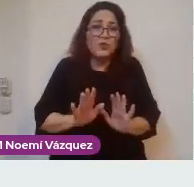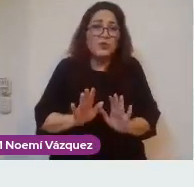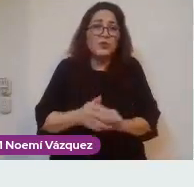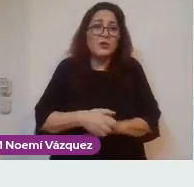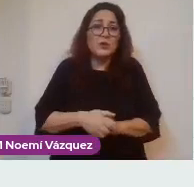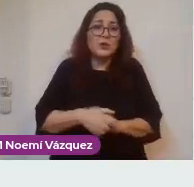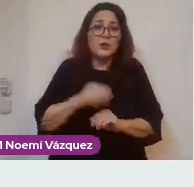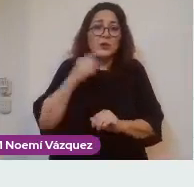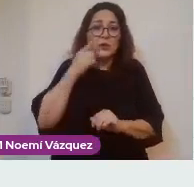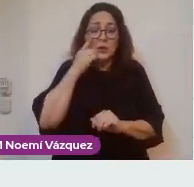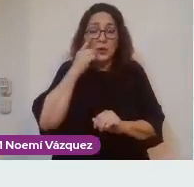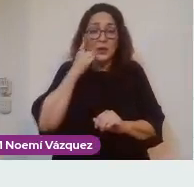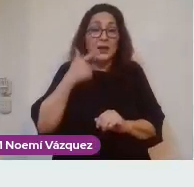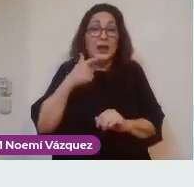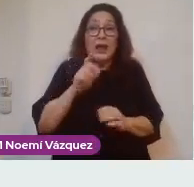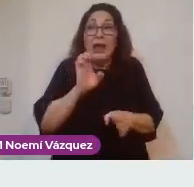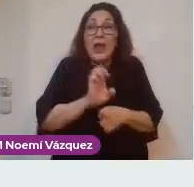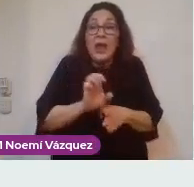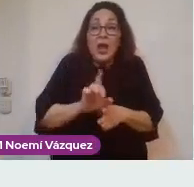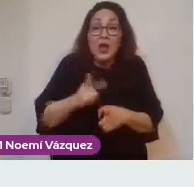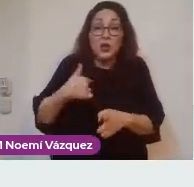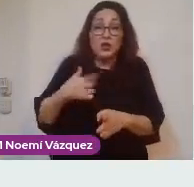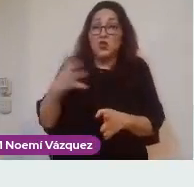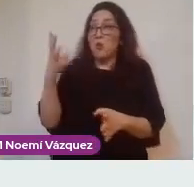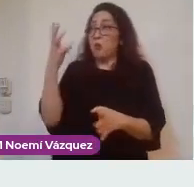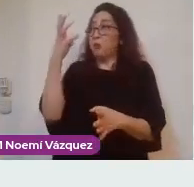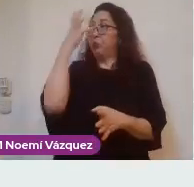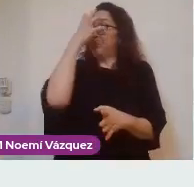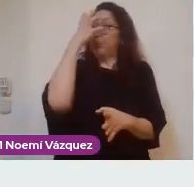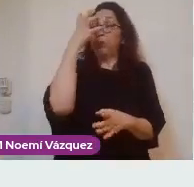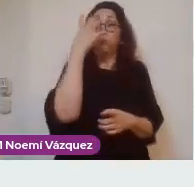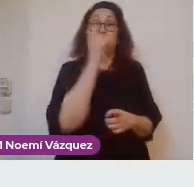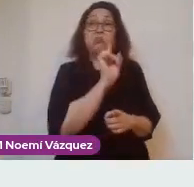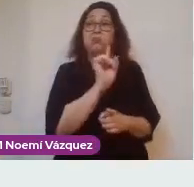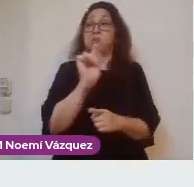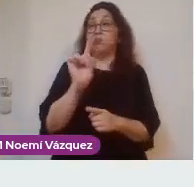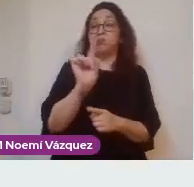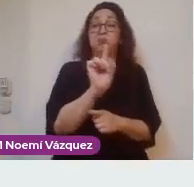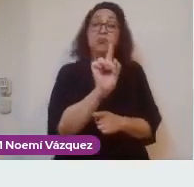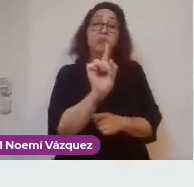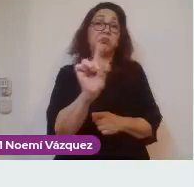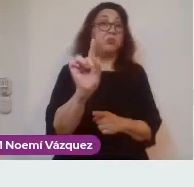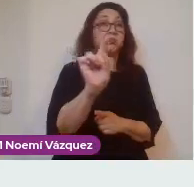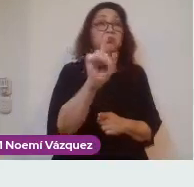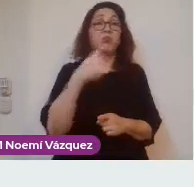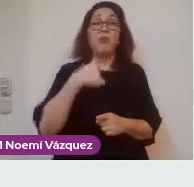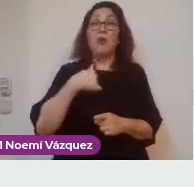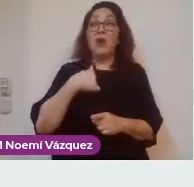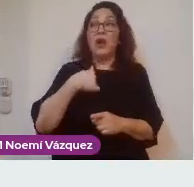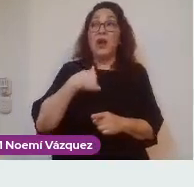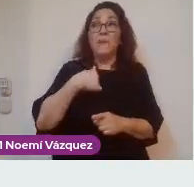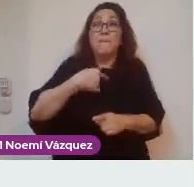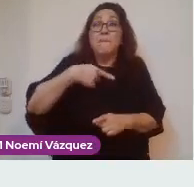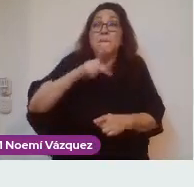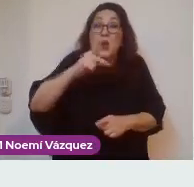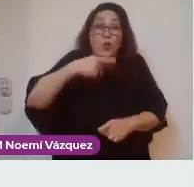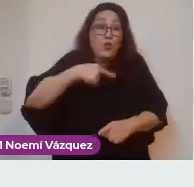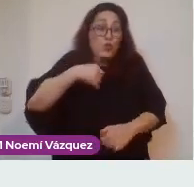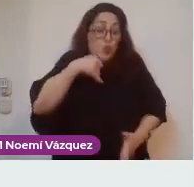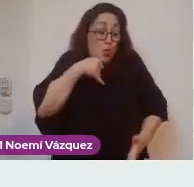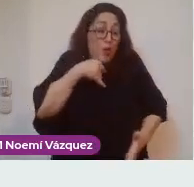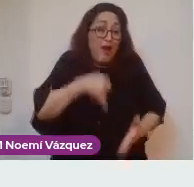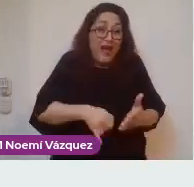nivel emocional y más en estos tiempos de tanto cambio y de tanta incertidumbre. Necesitamos un yo fuerte. Y el